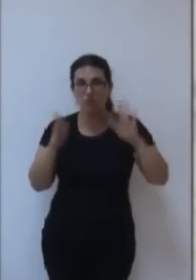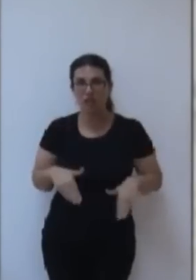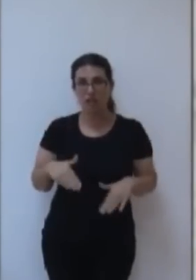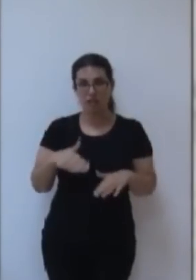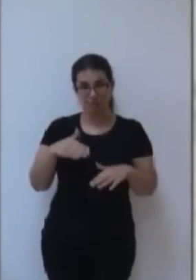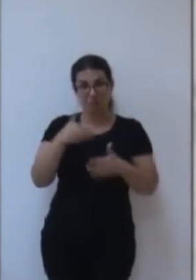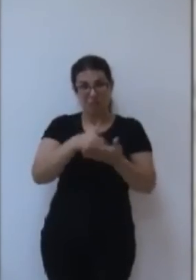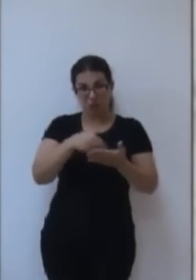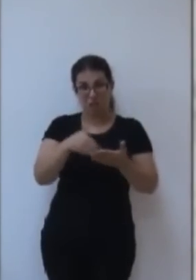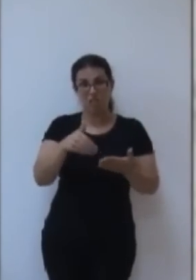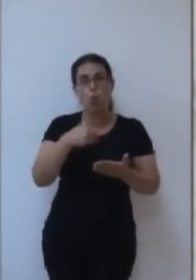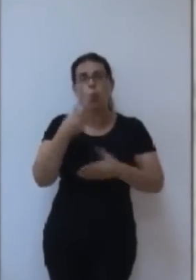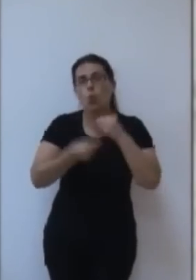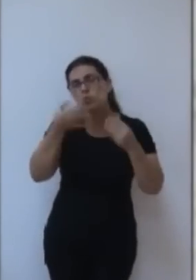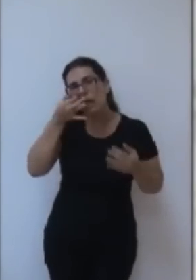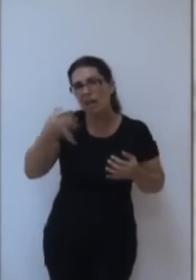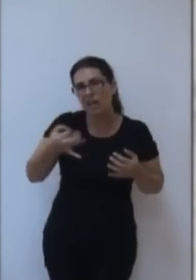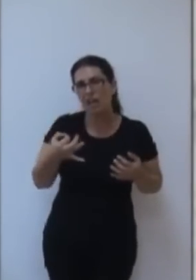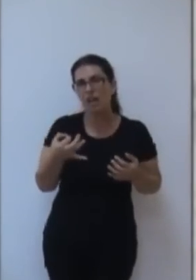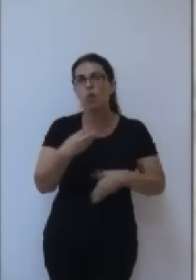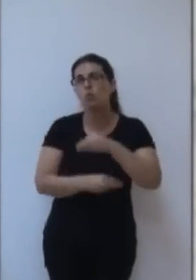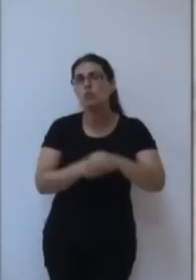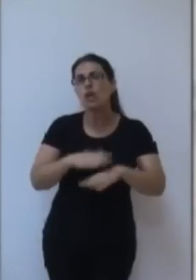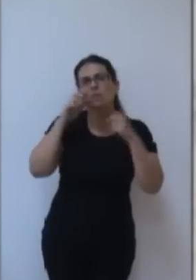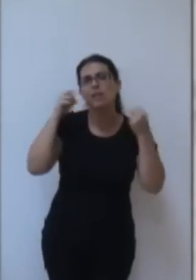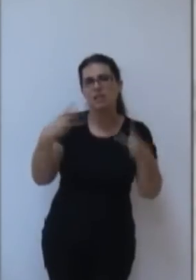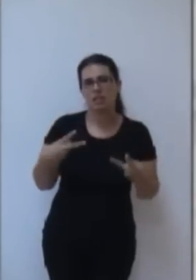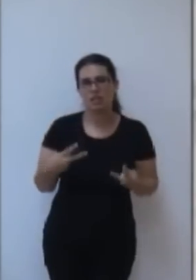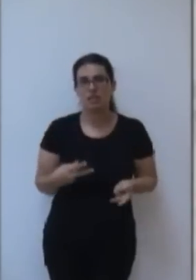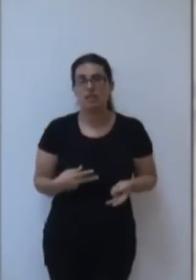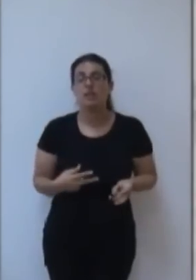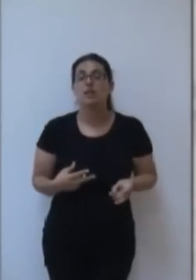esas personas usamos el DNI electrónico y para qué, ¿no? Es decir, que